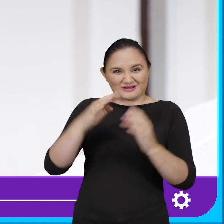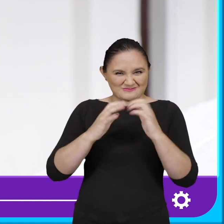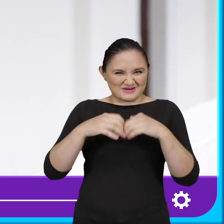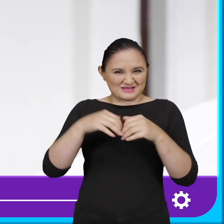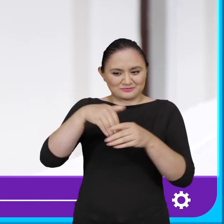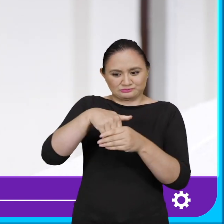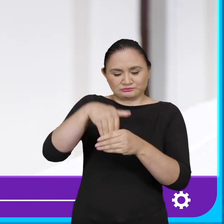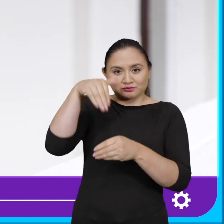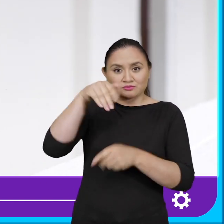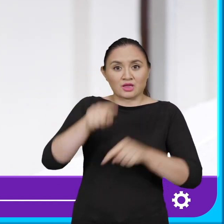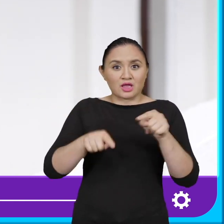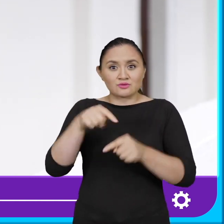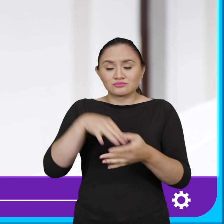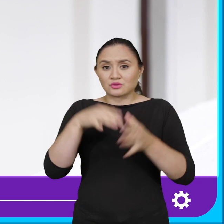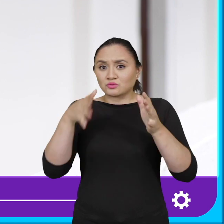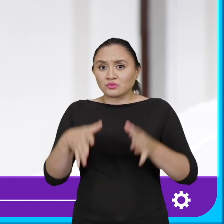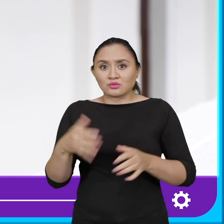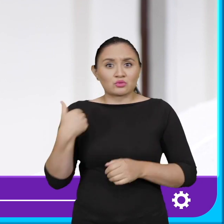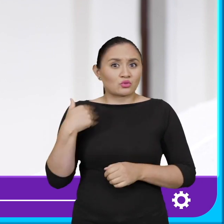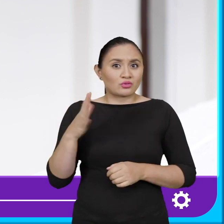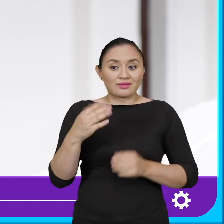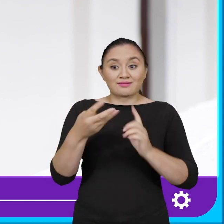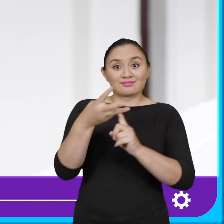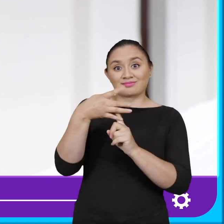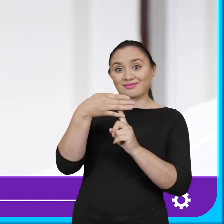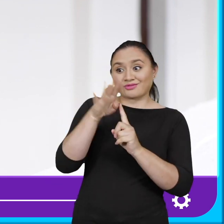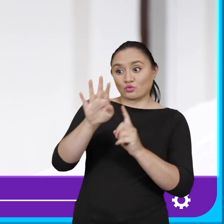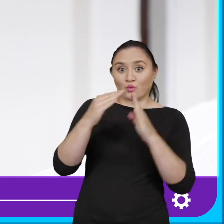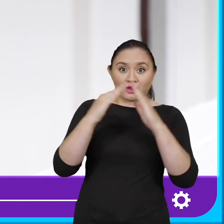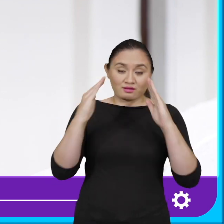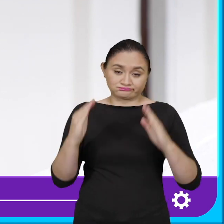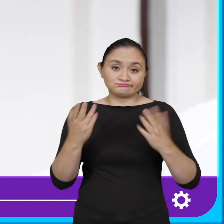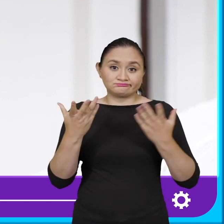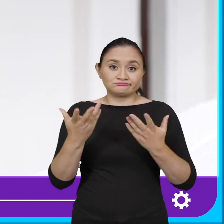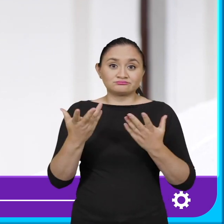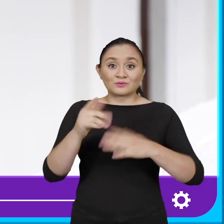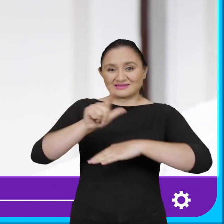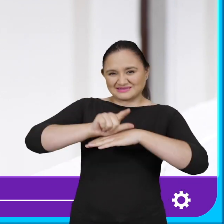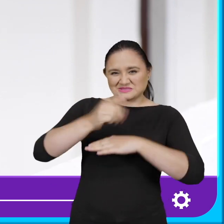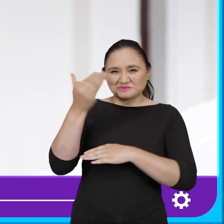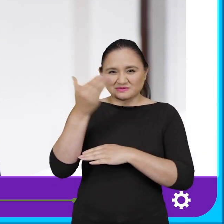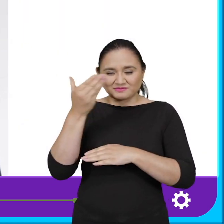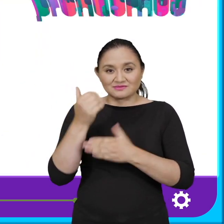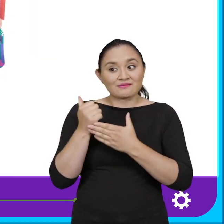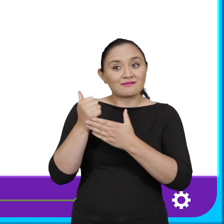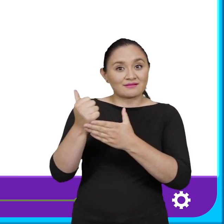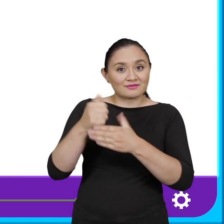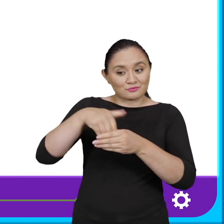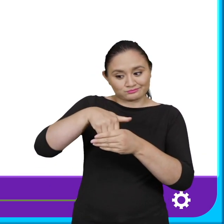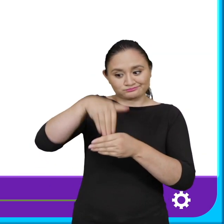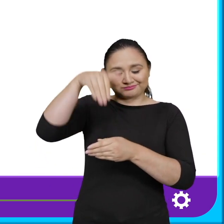Hay estudiantes que no cuentan con internet en casa y los licenciados les ayudan imprimiendo.